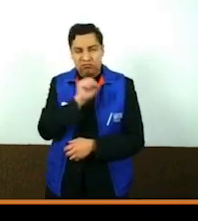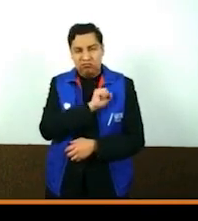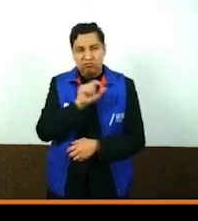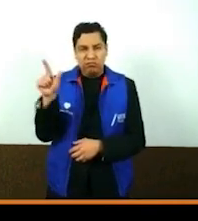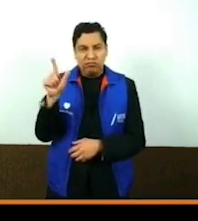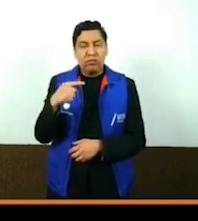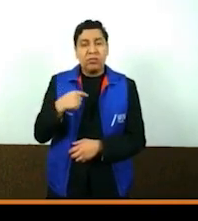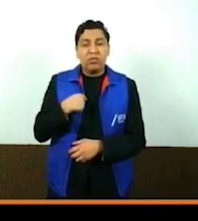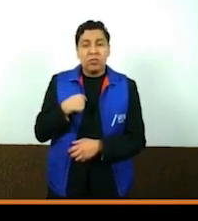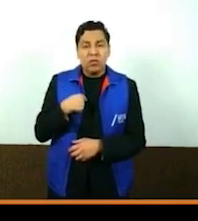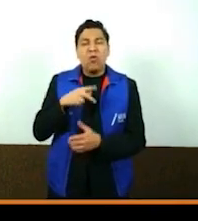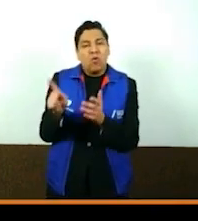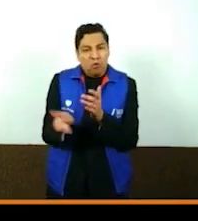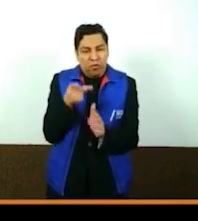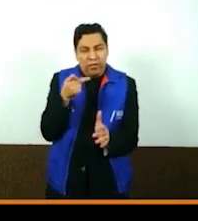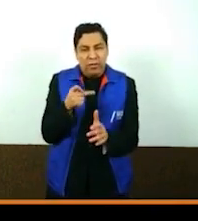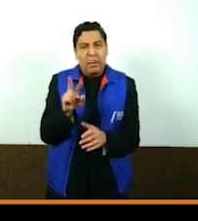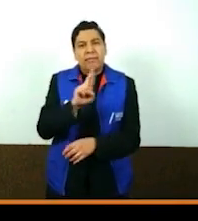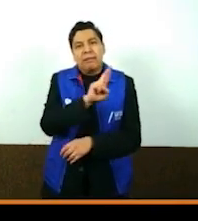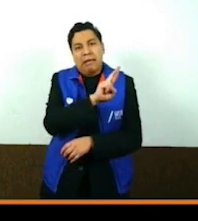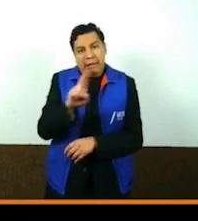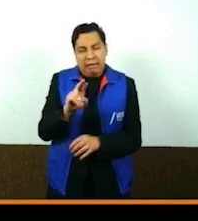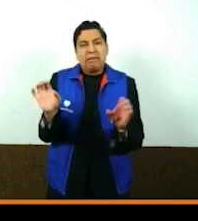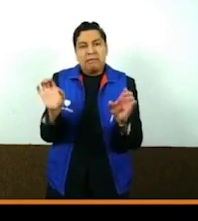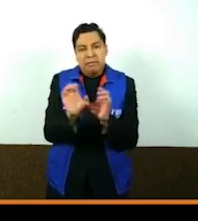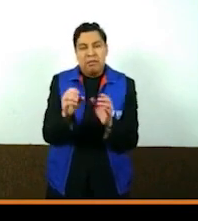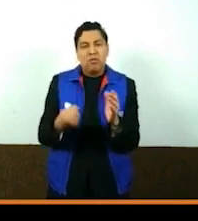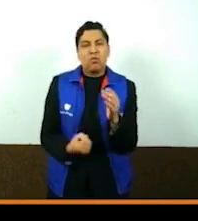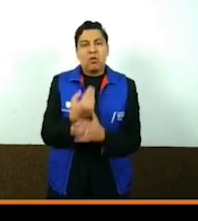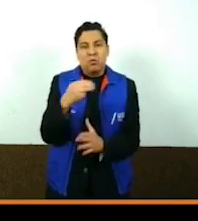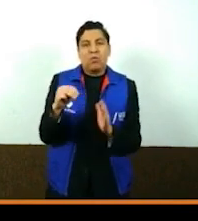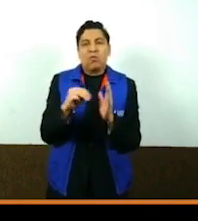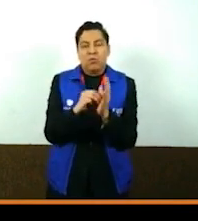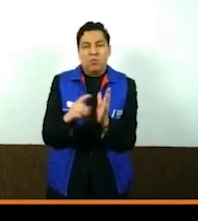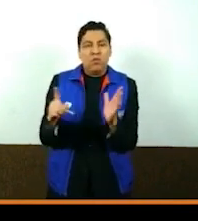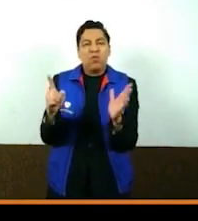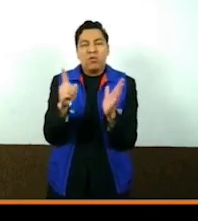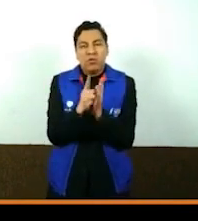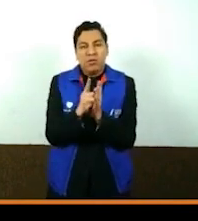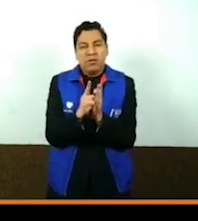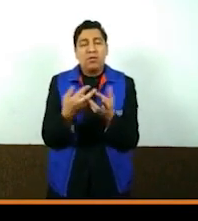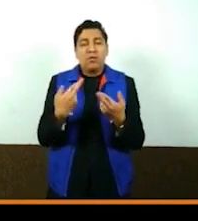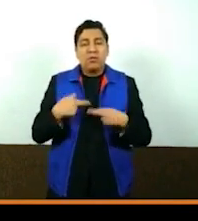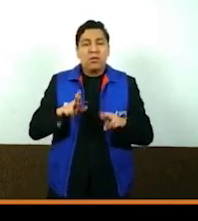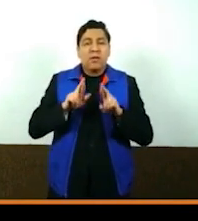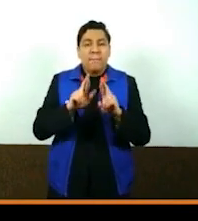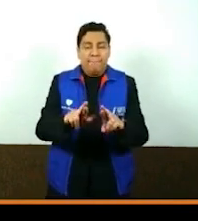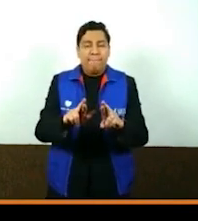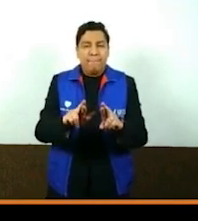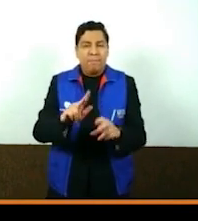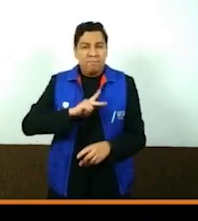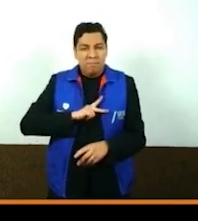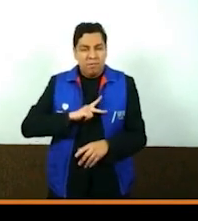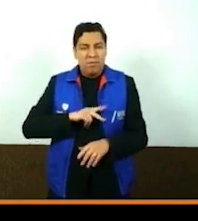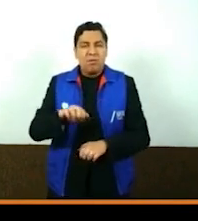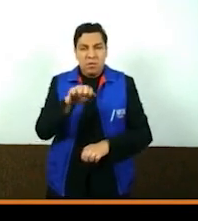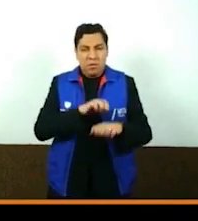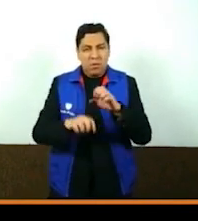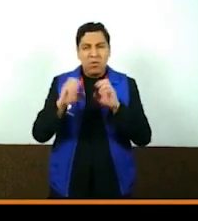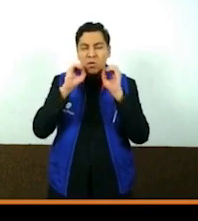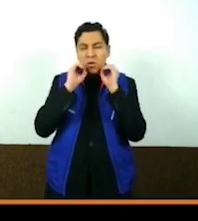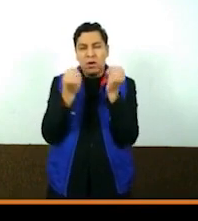Yo me estoy recertificando porque hay que aprender el nuevo modelo. Así que, y representante de Core Roundtable, un